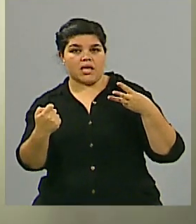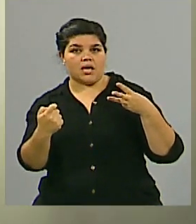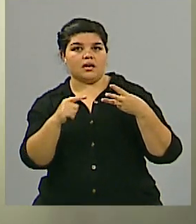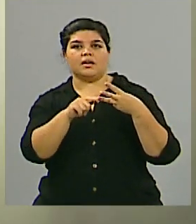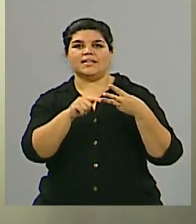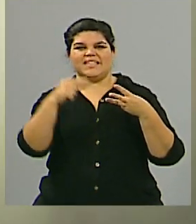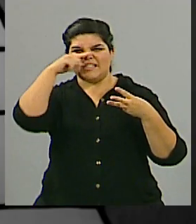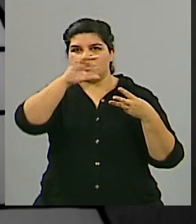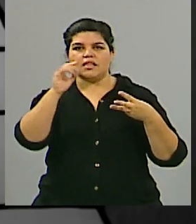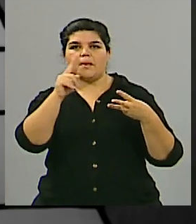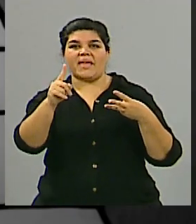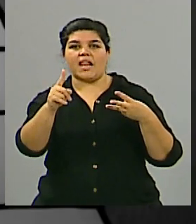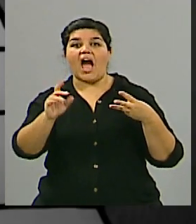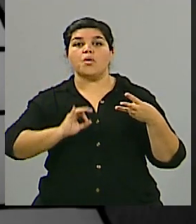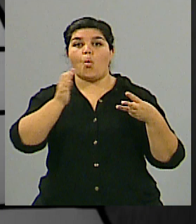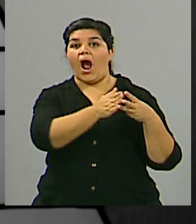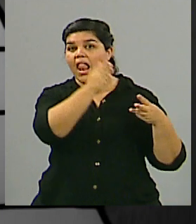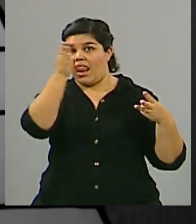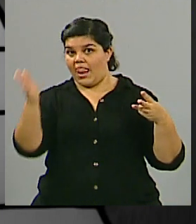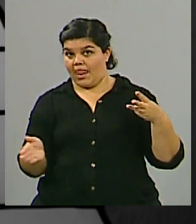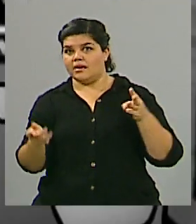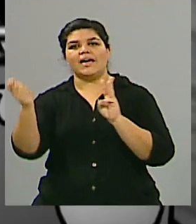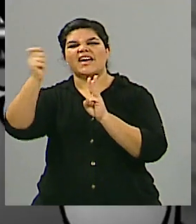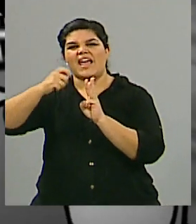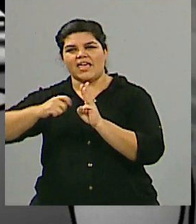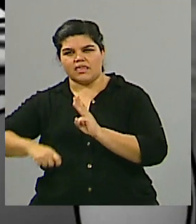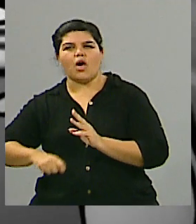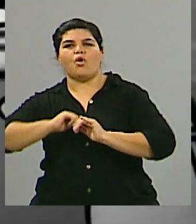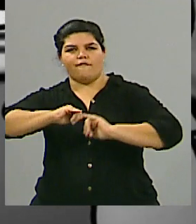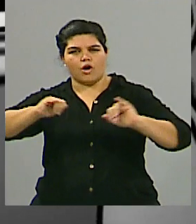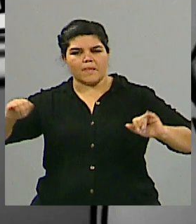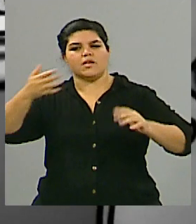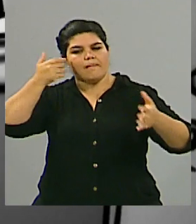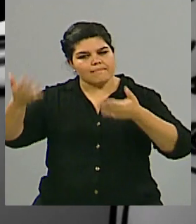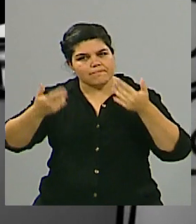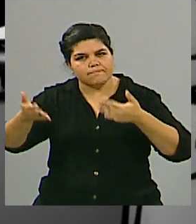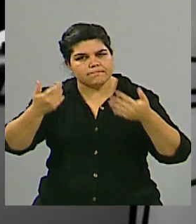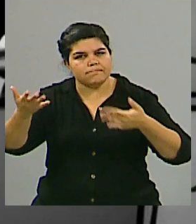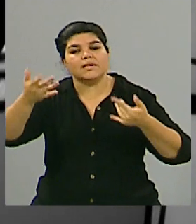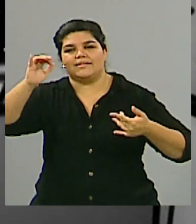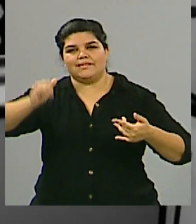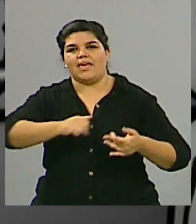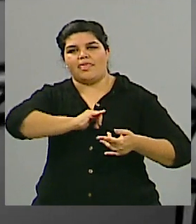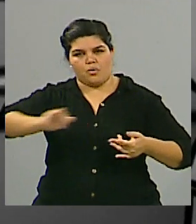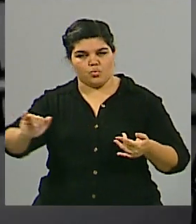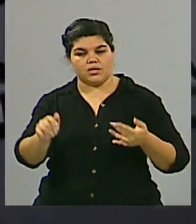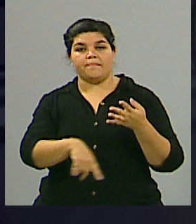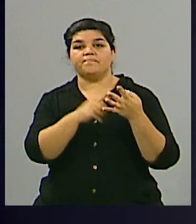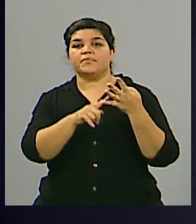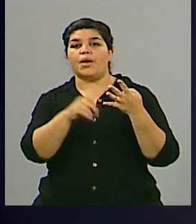70.000 casos anuales, al menos registrados, porque también existe y es real que habrá otros casos que no son denunciados. En